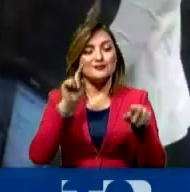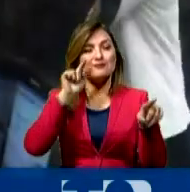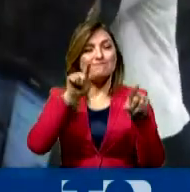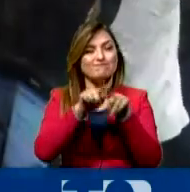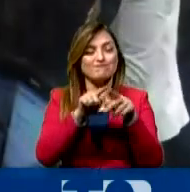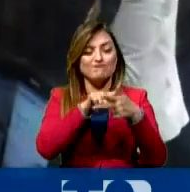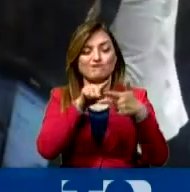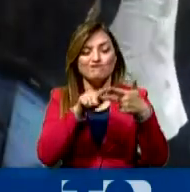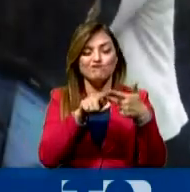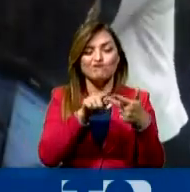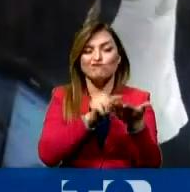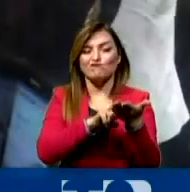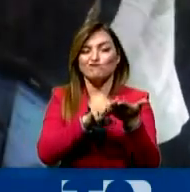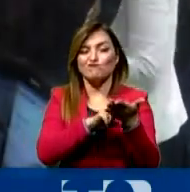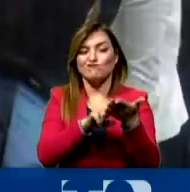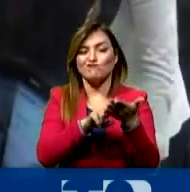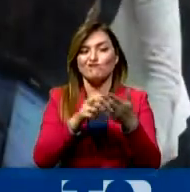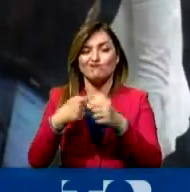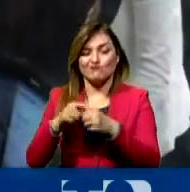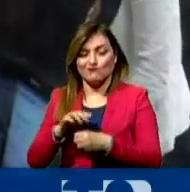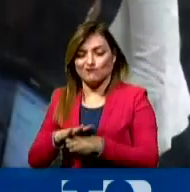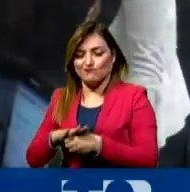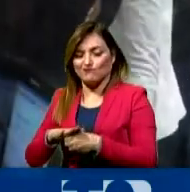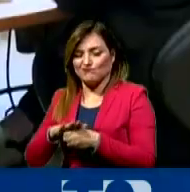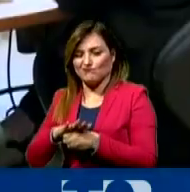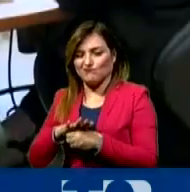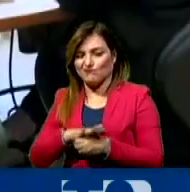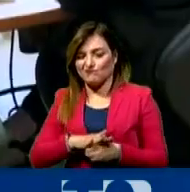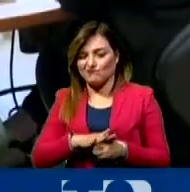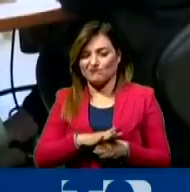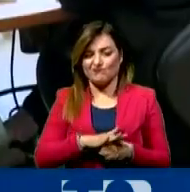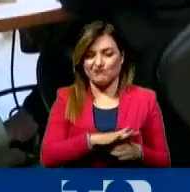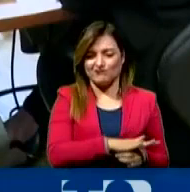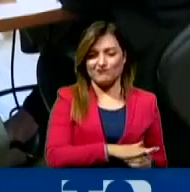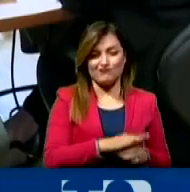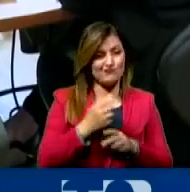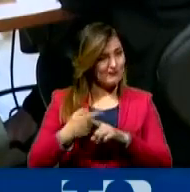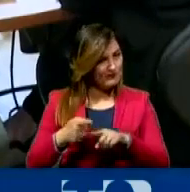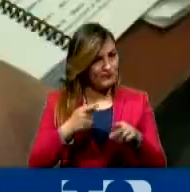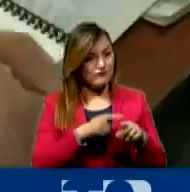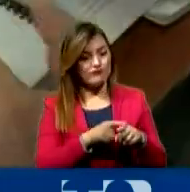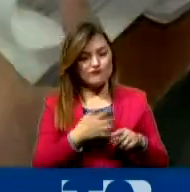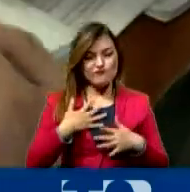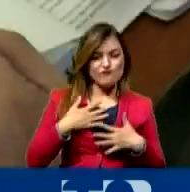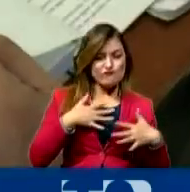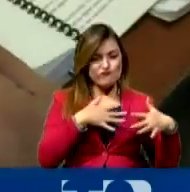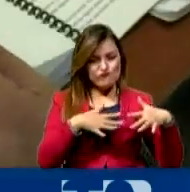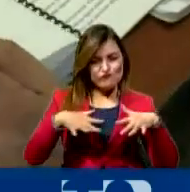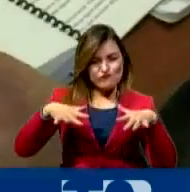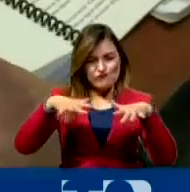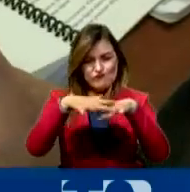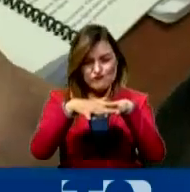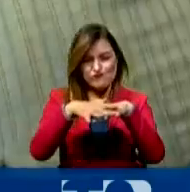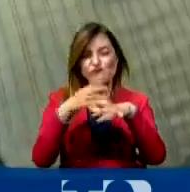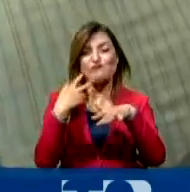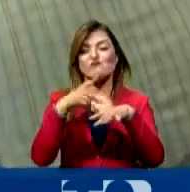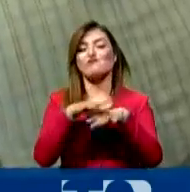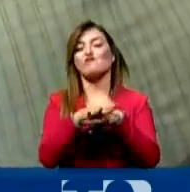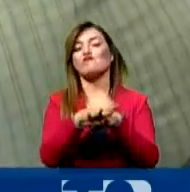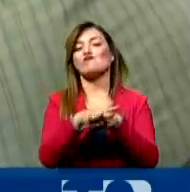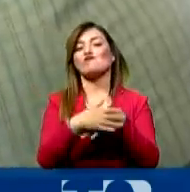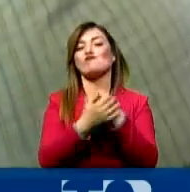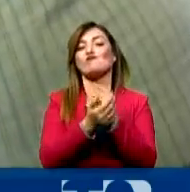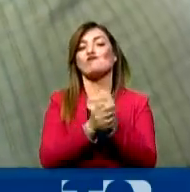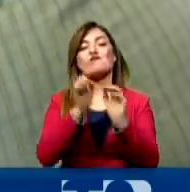instancia, desde sus diversos ámbitos de acción, lo que intentan es confluir en este propósito conspirativo